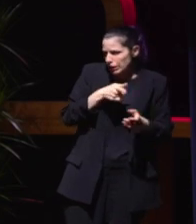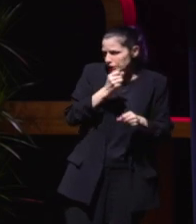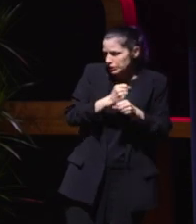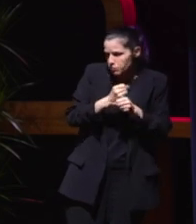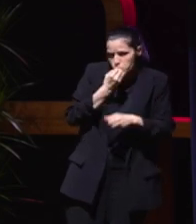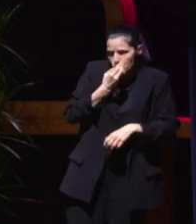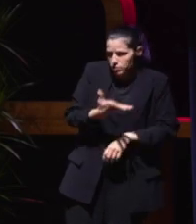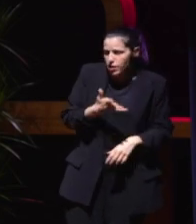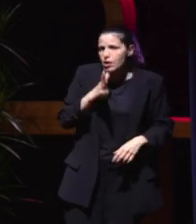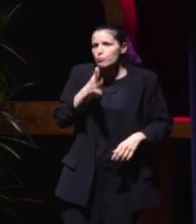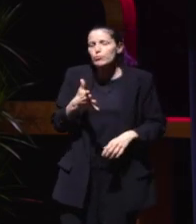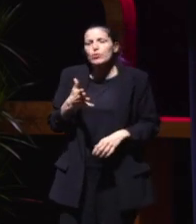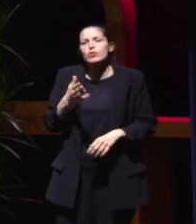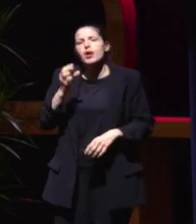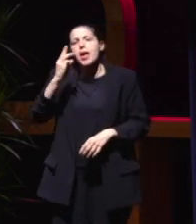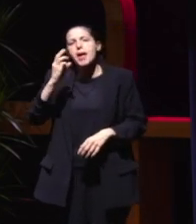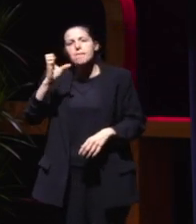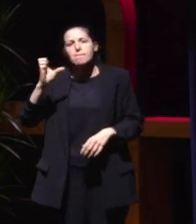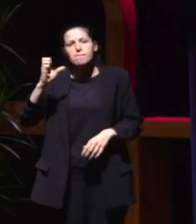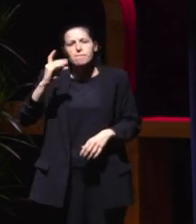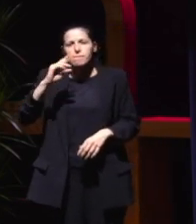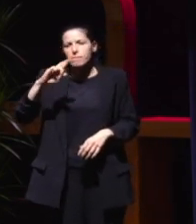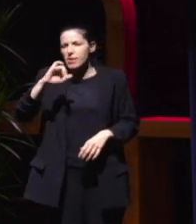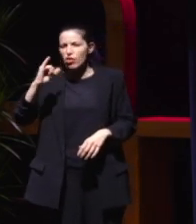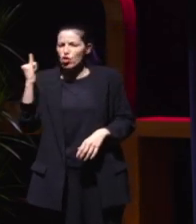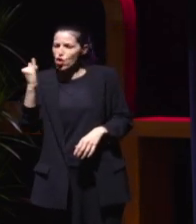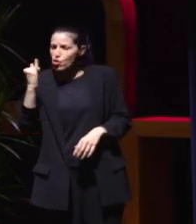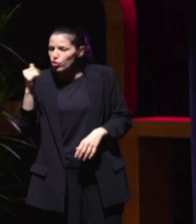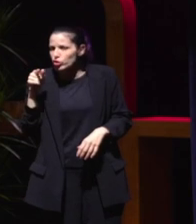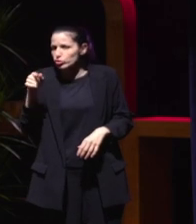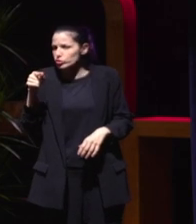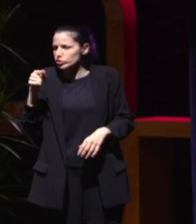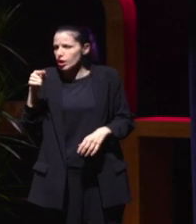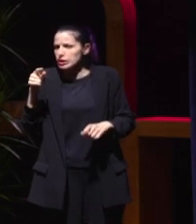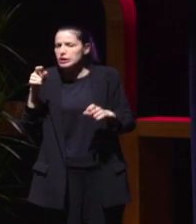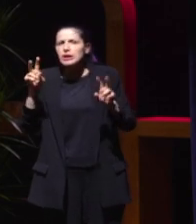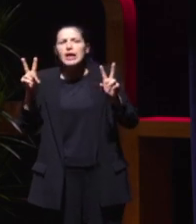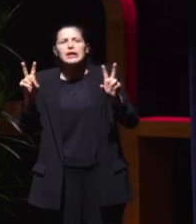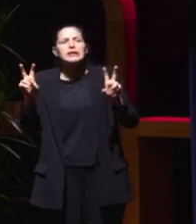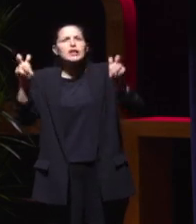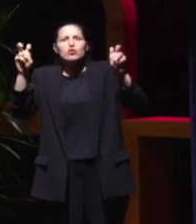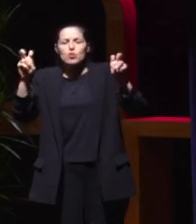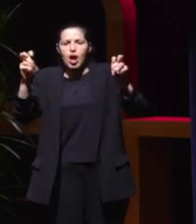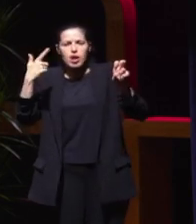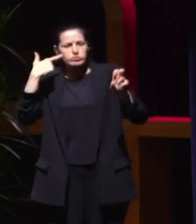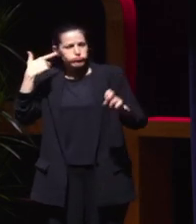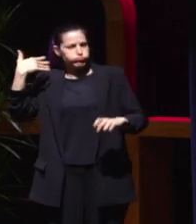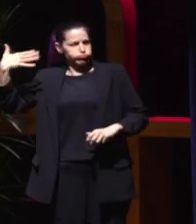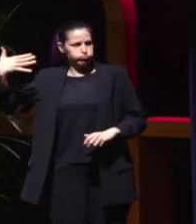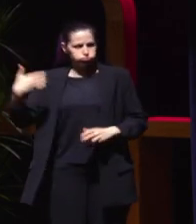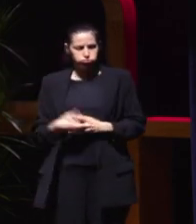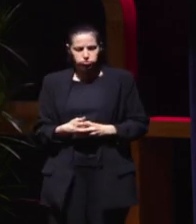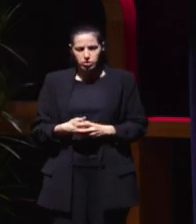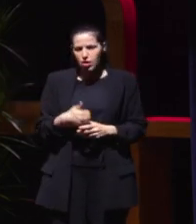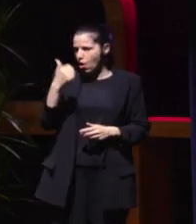o sea los Pedro J era conocido por los grandes titulares o sea Pedro J era un señor que estuvo